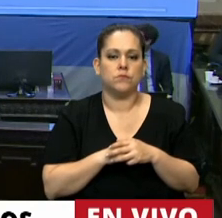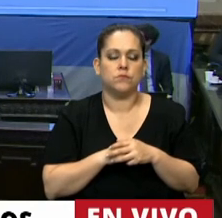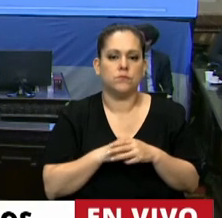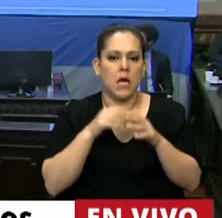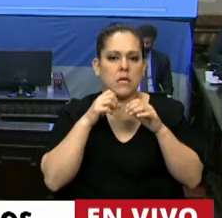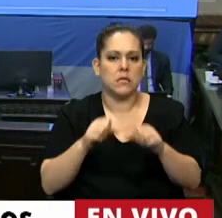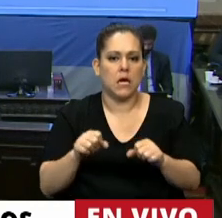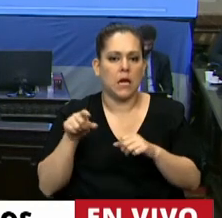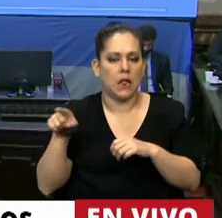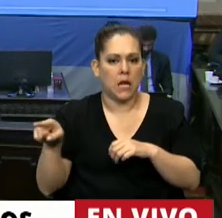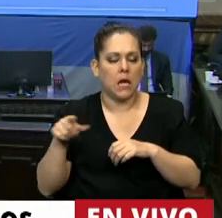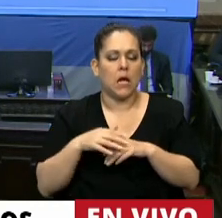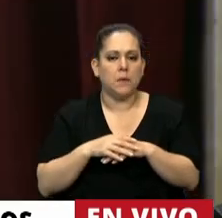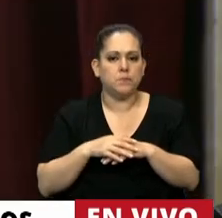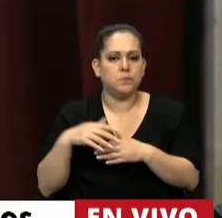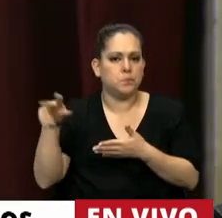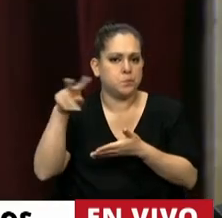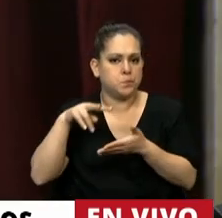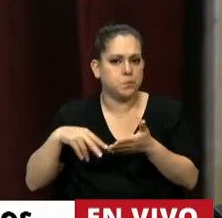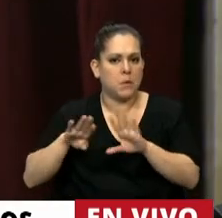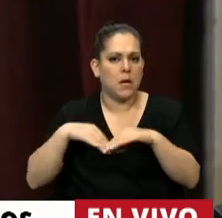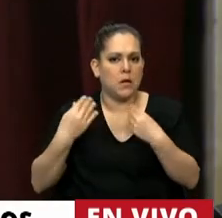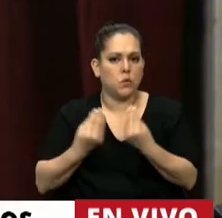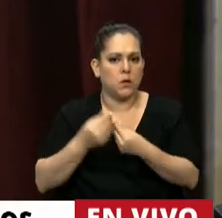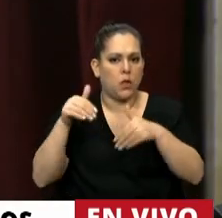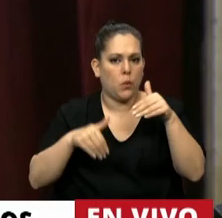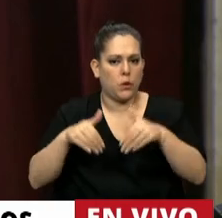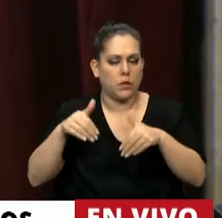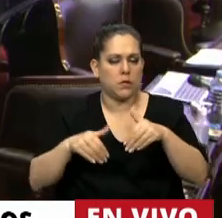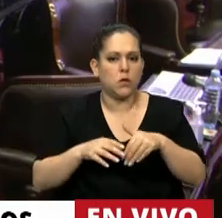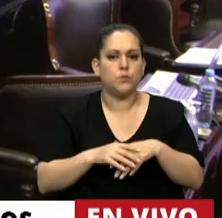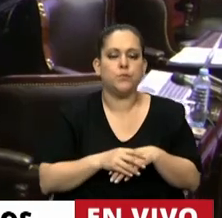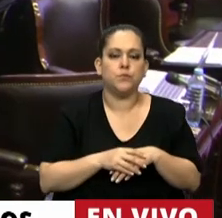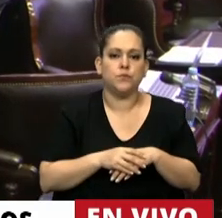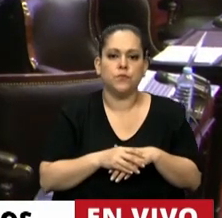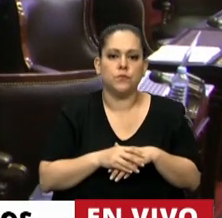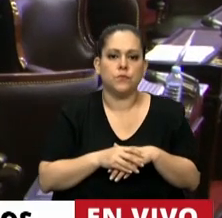Por secretaría se va a dar el resultado de la votación.